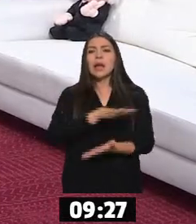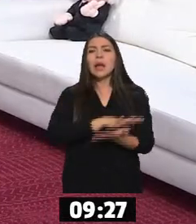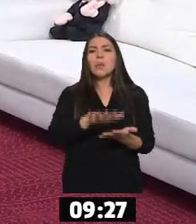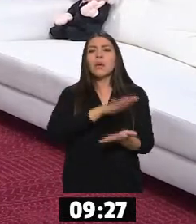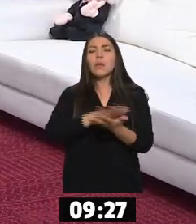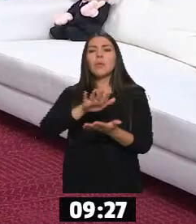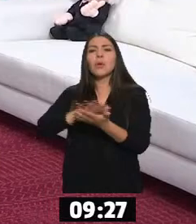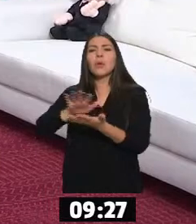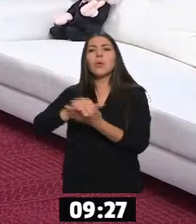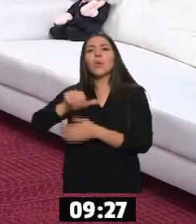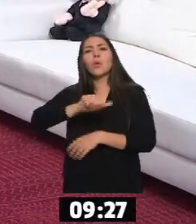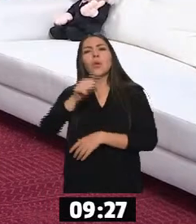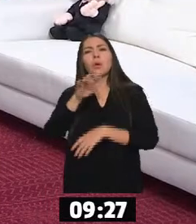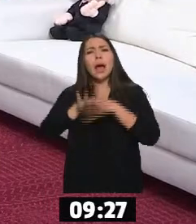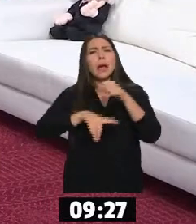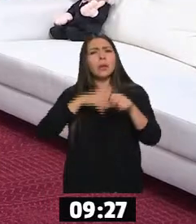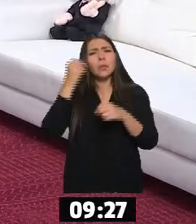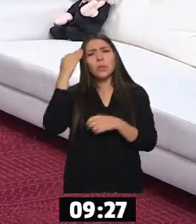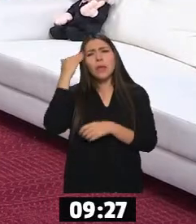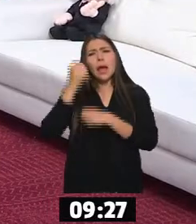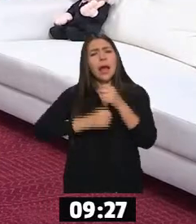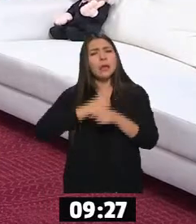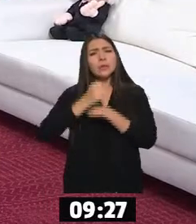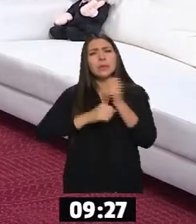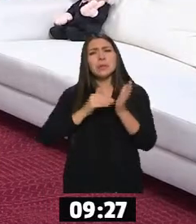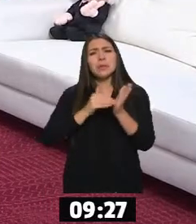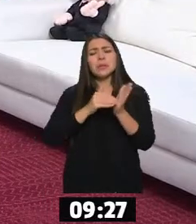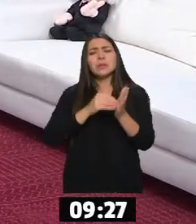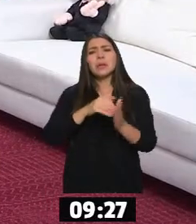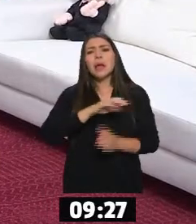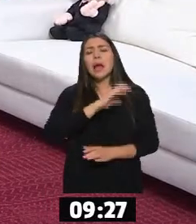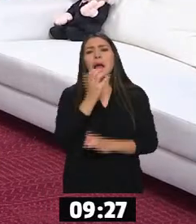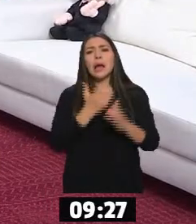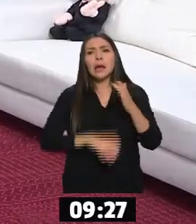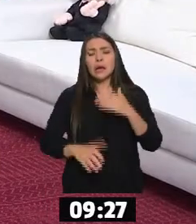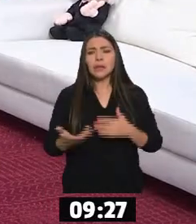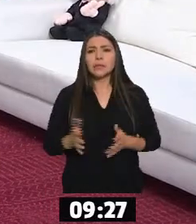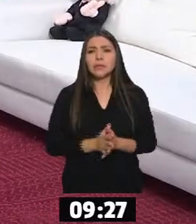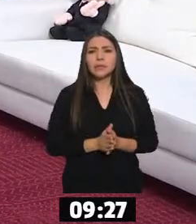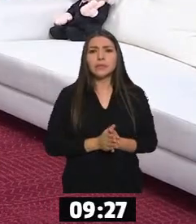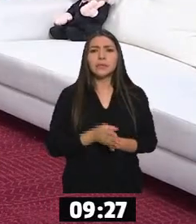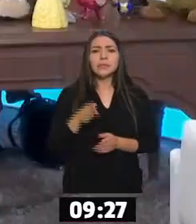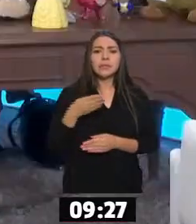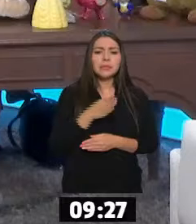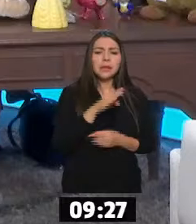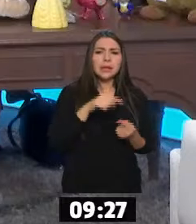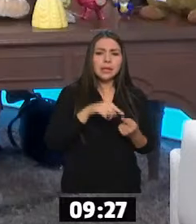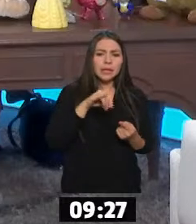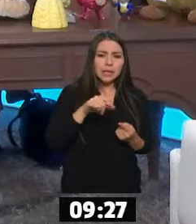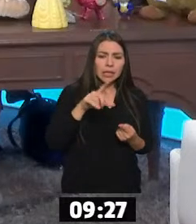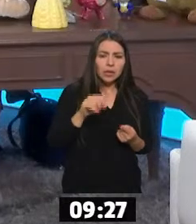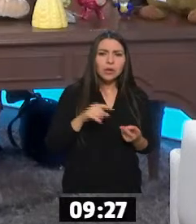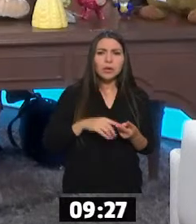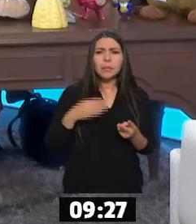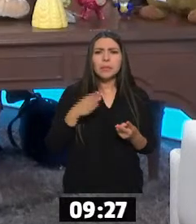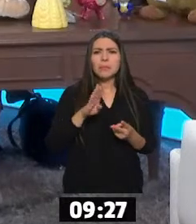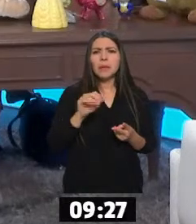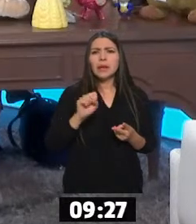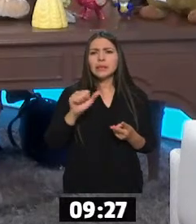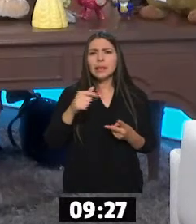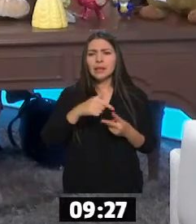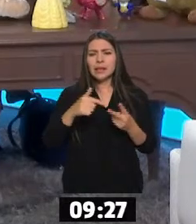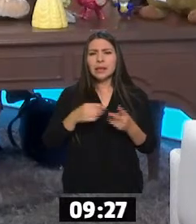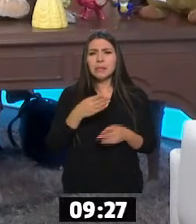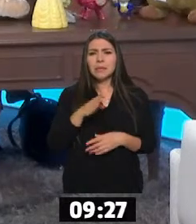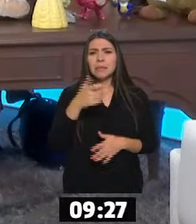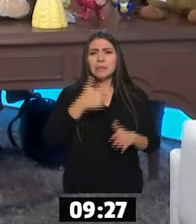especies que estaban ahí desde hace miles de millones de años. El pez blanco del Nilo, el basa. No. Todos esos peces